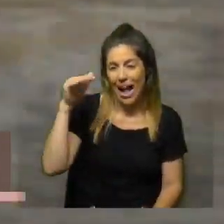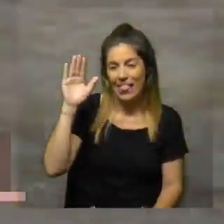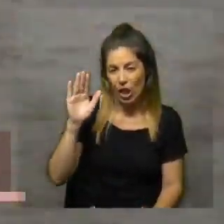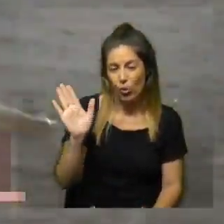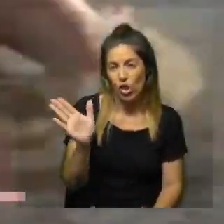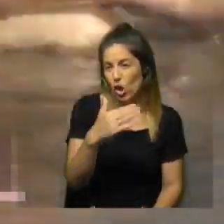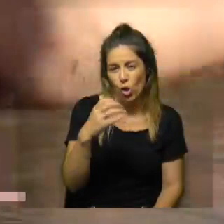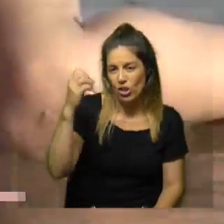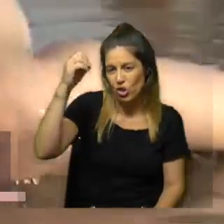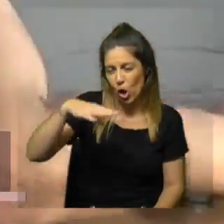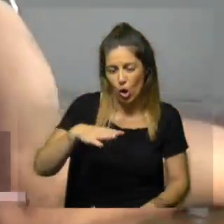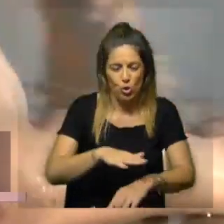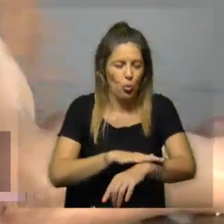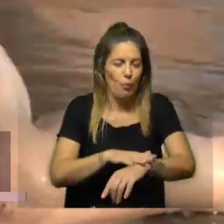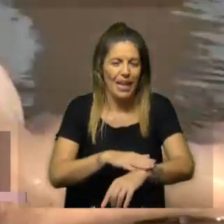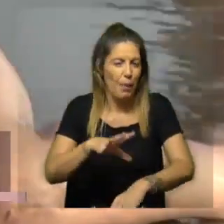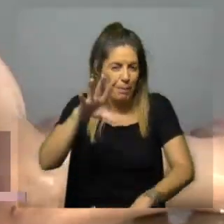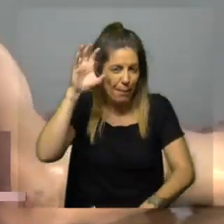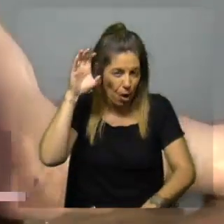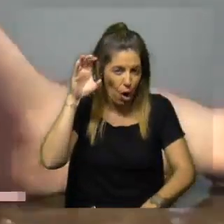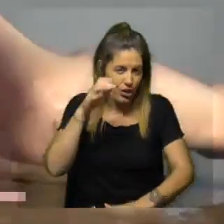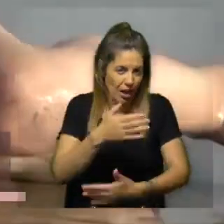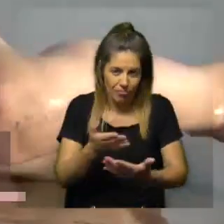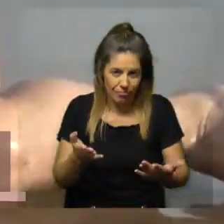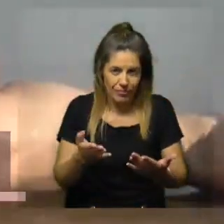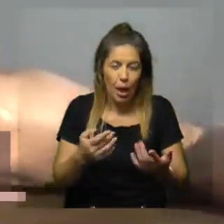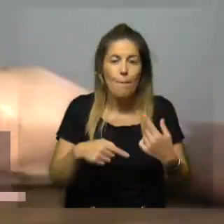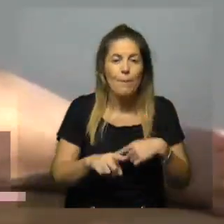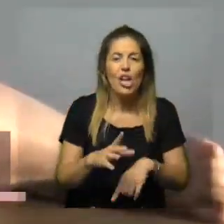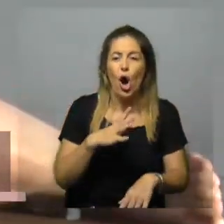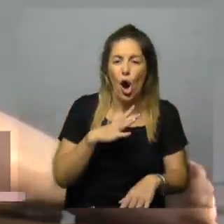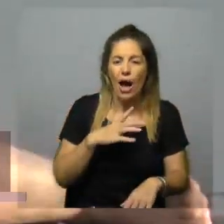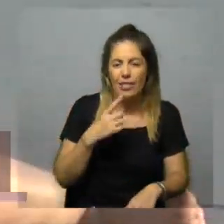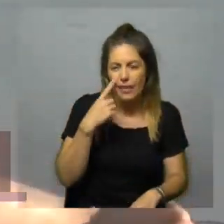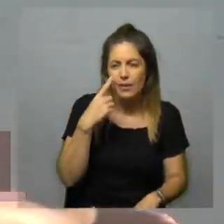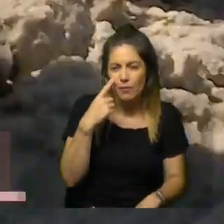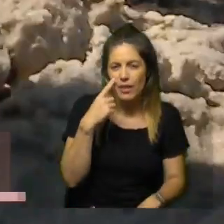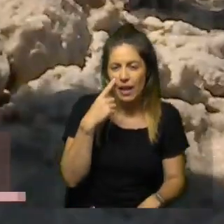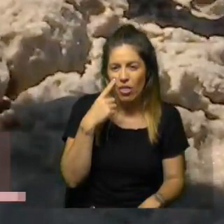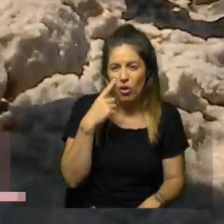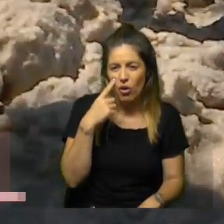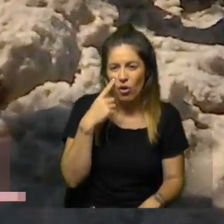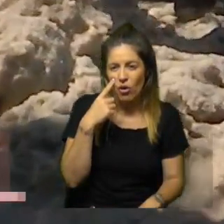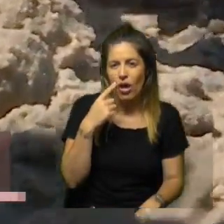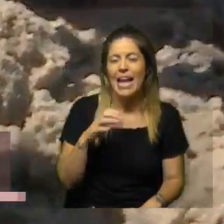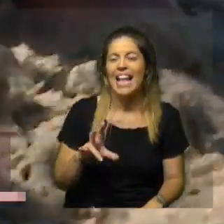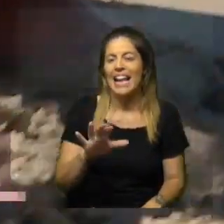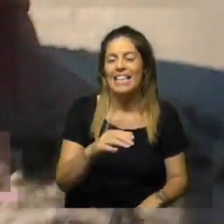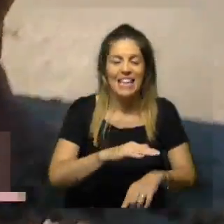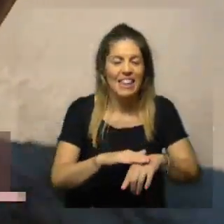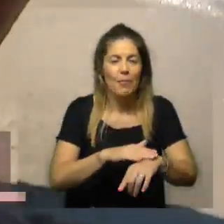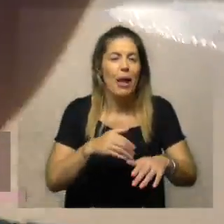el sol, su piel tiene memoria y demás. Pero ¿ha identificado que, no sé, el cáncer de piel afecte